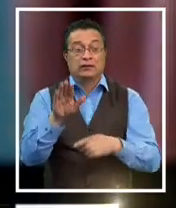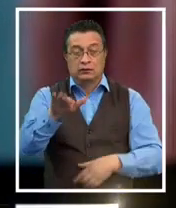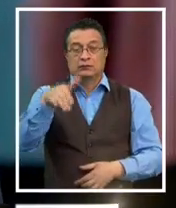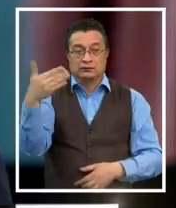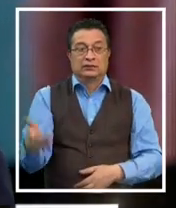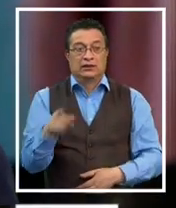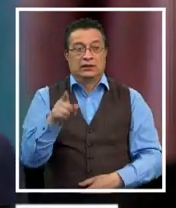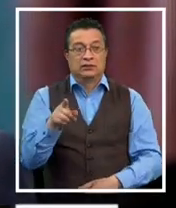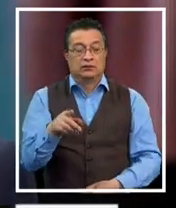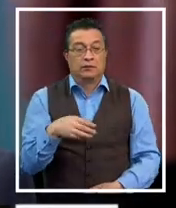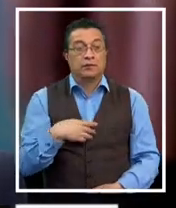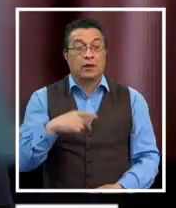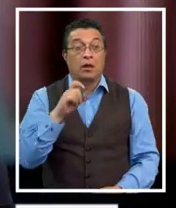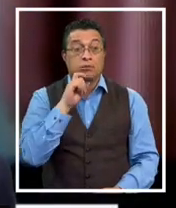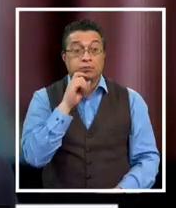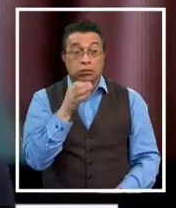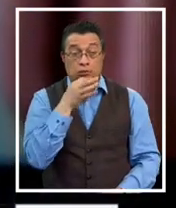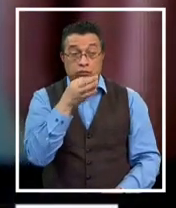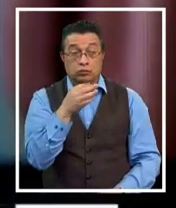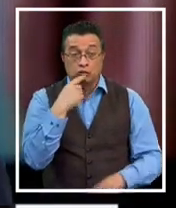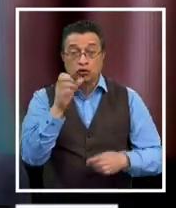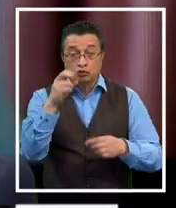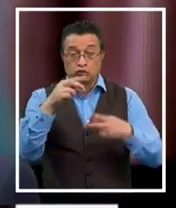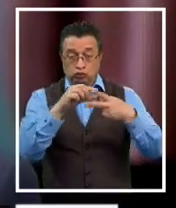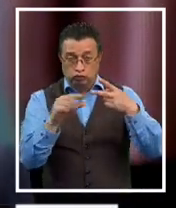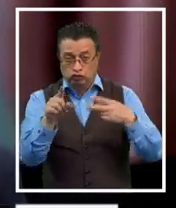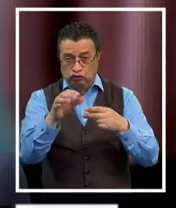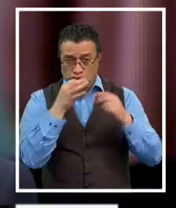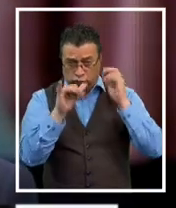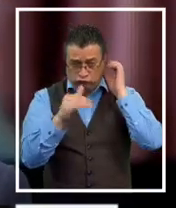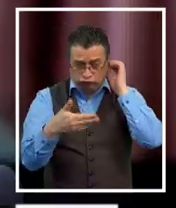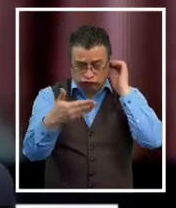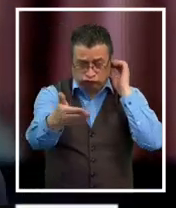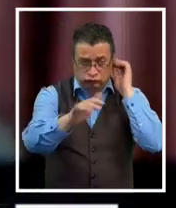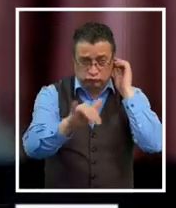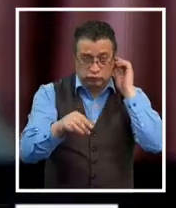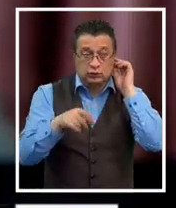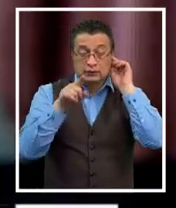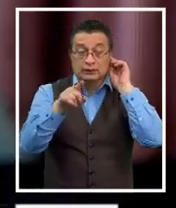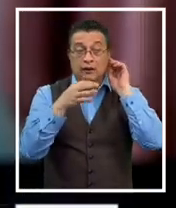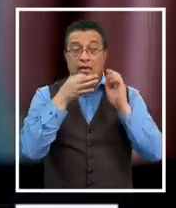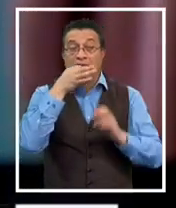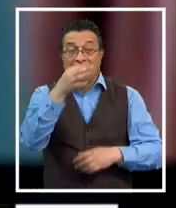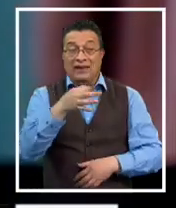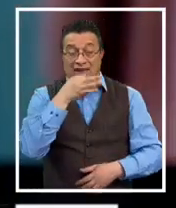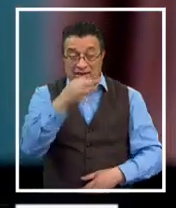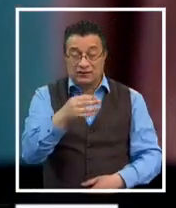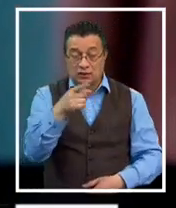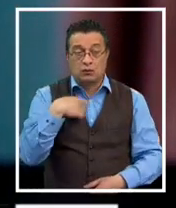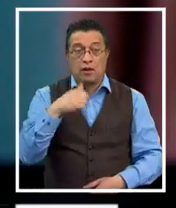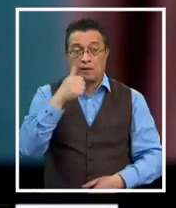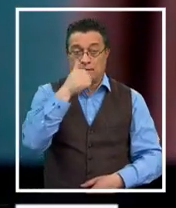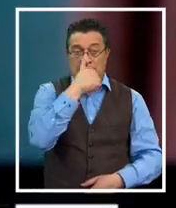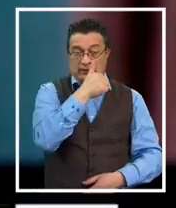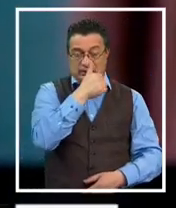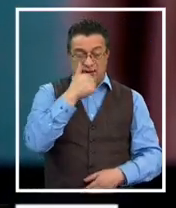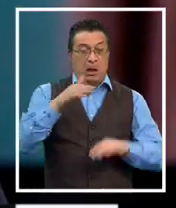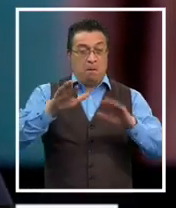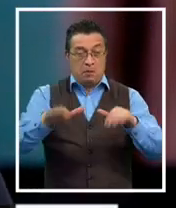derrotada dice en el segundo párrafo te lo puedo pasar después entonces cuando insisten en la lógica arrogante